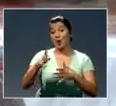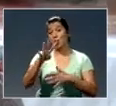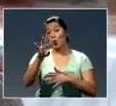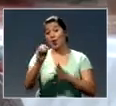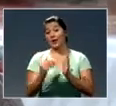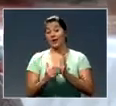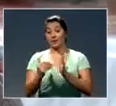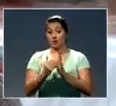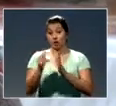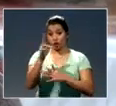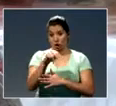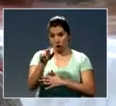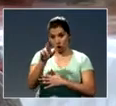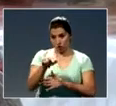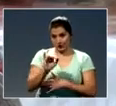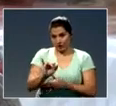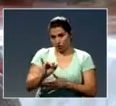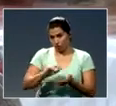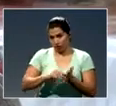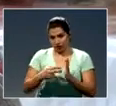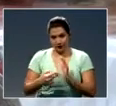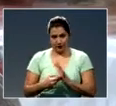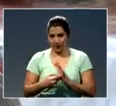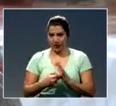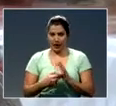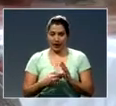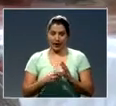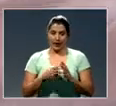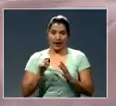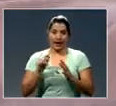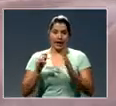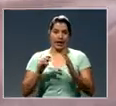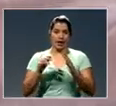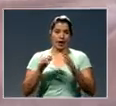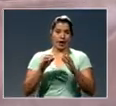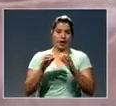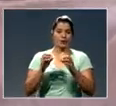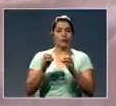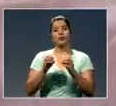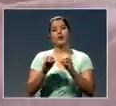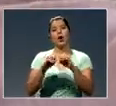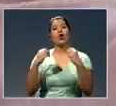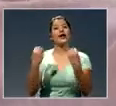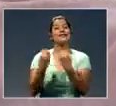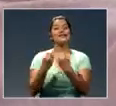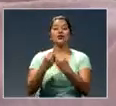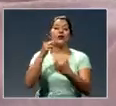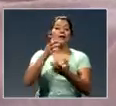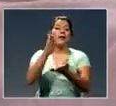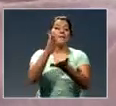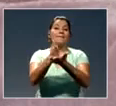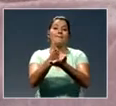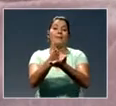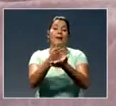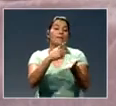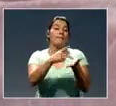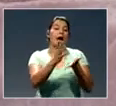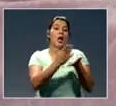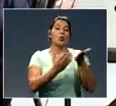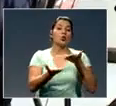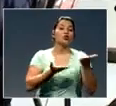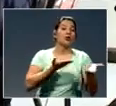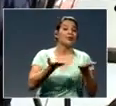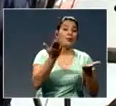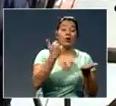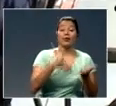obligaría a prescindir de servicios de especialistas u otros beneficios, porque los recursos con que cuentan son muy